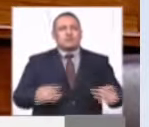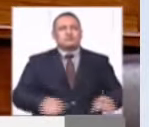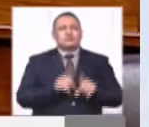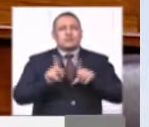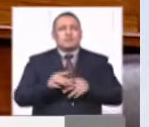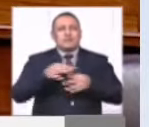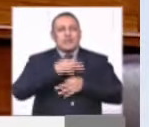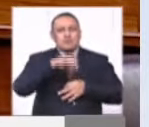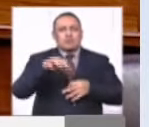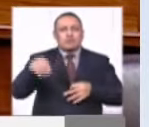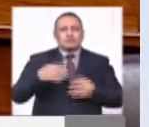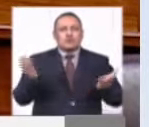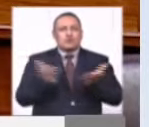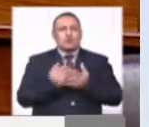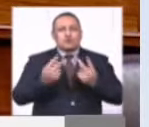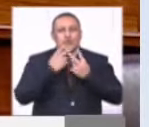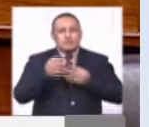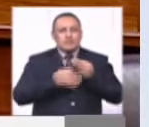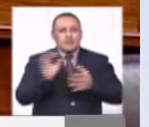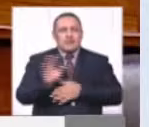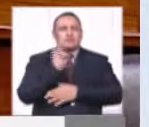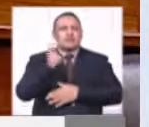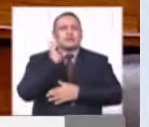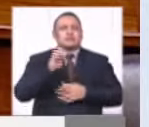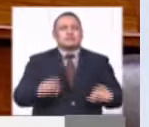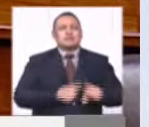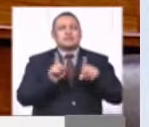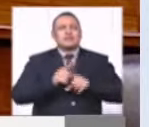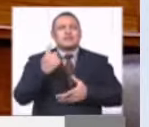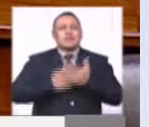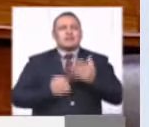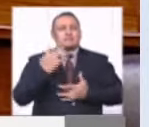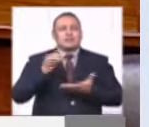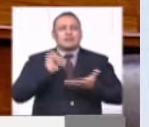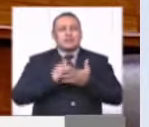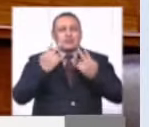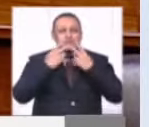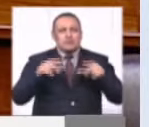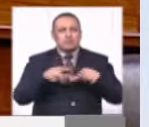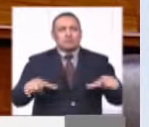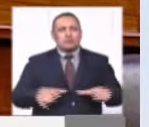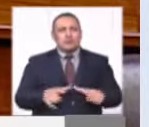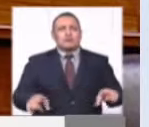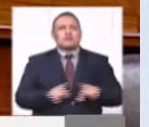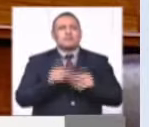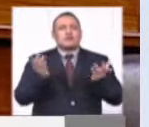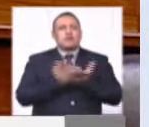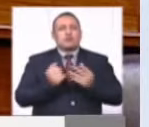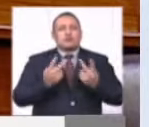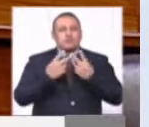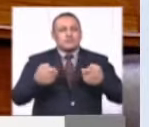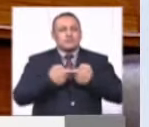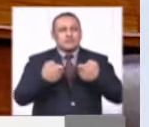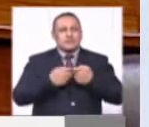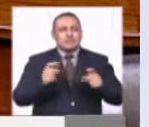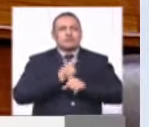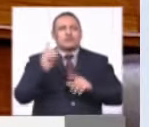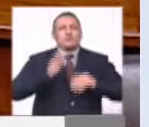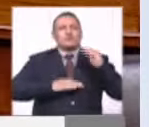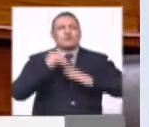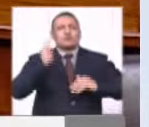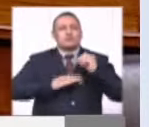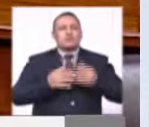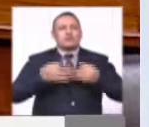en las provincias hay colegios declarados en emergencia, ¿qué esperamos de la zona rural? Colegios sin internet, sin